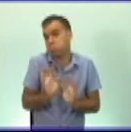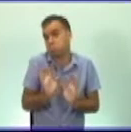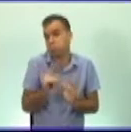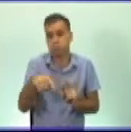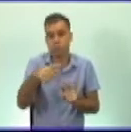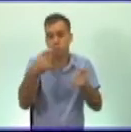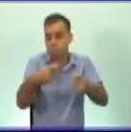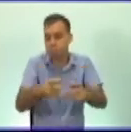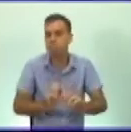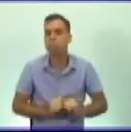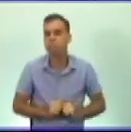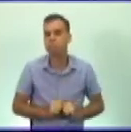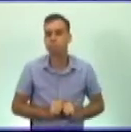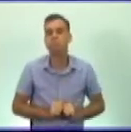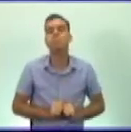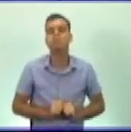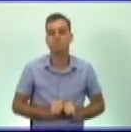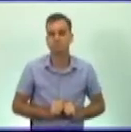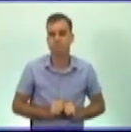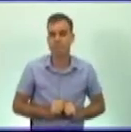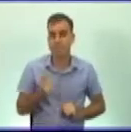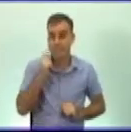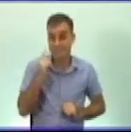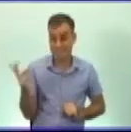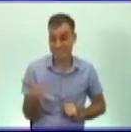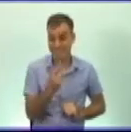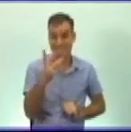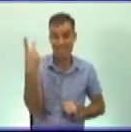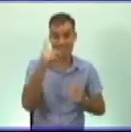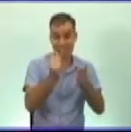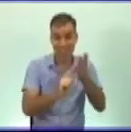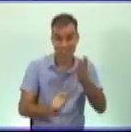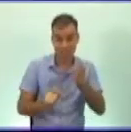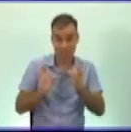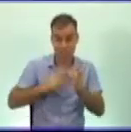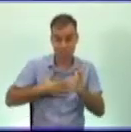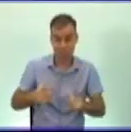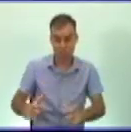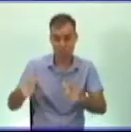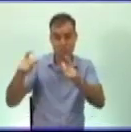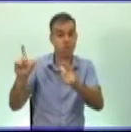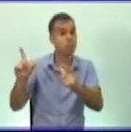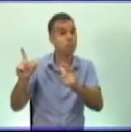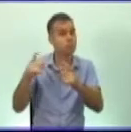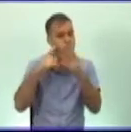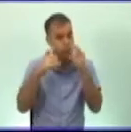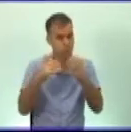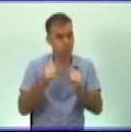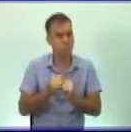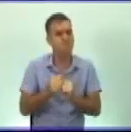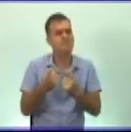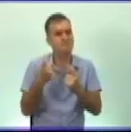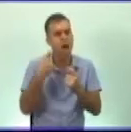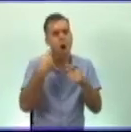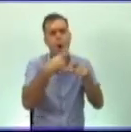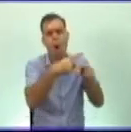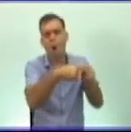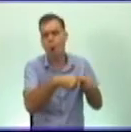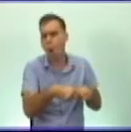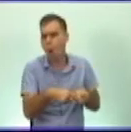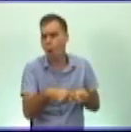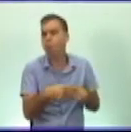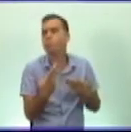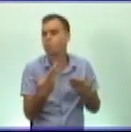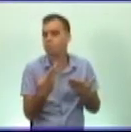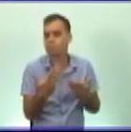Bueno, hemos visto 3 ejercicios de cilindro, que pienso que los 3 han sido muy interesantes, pero nos faltan ver otros cuerpos. Vamos a ver el